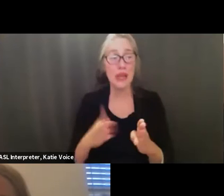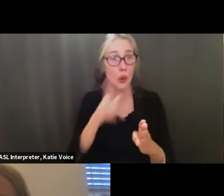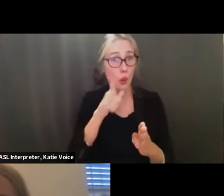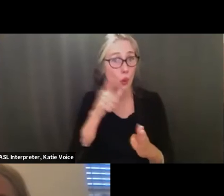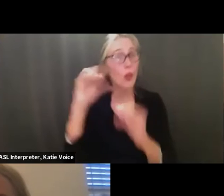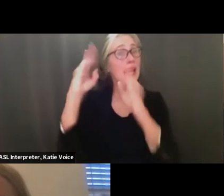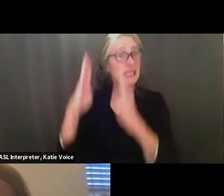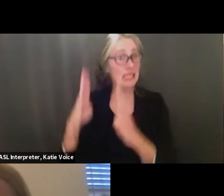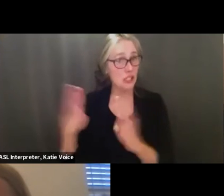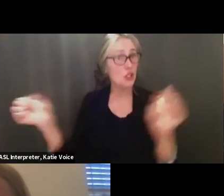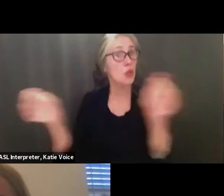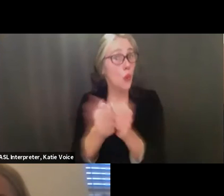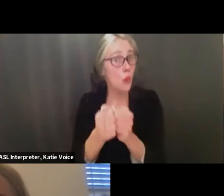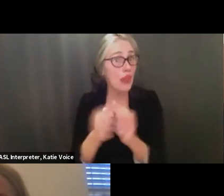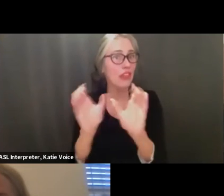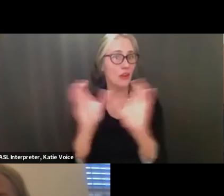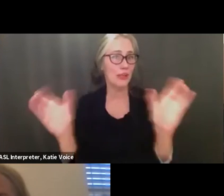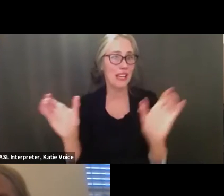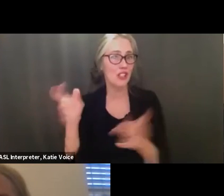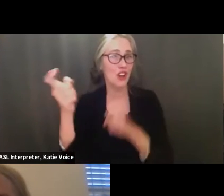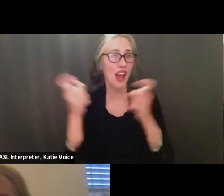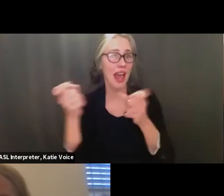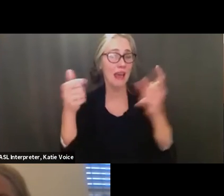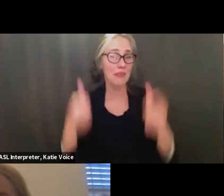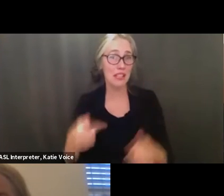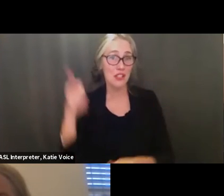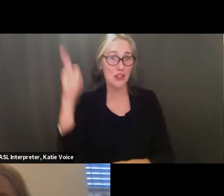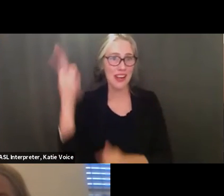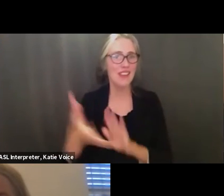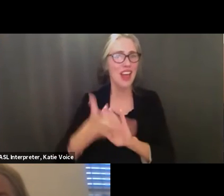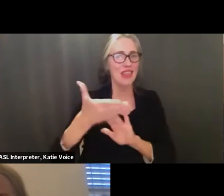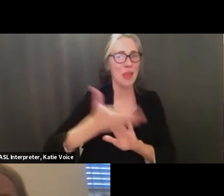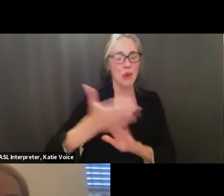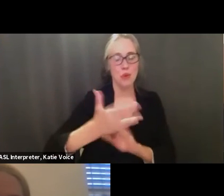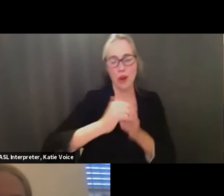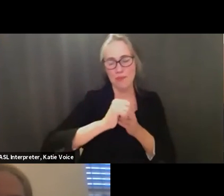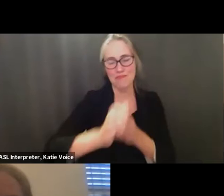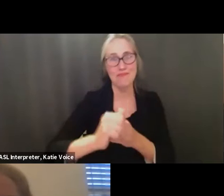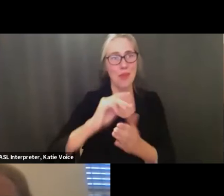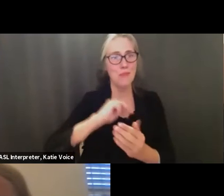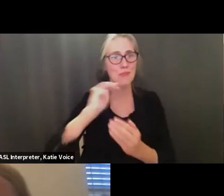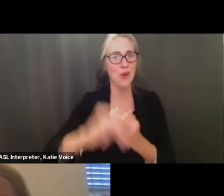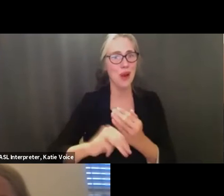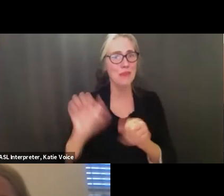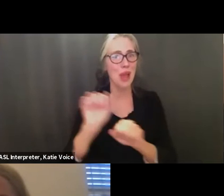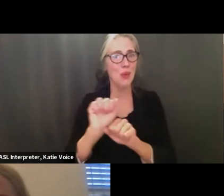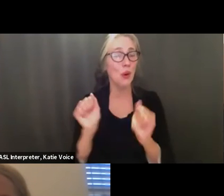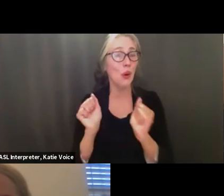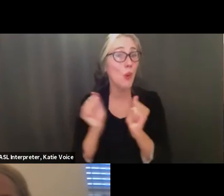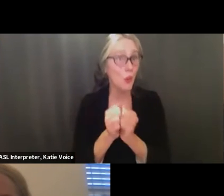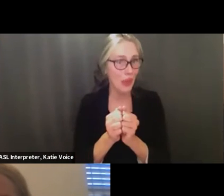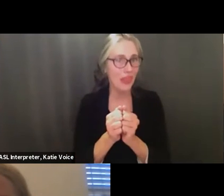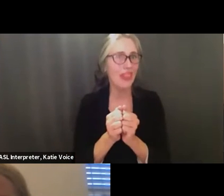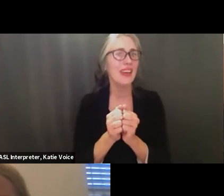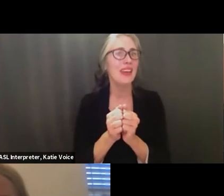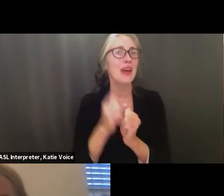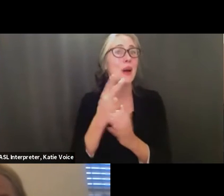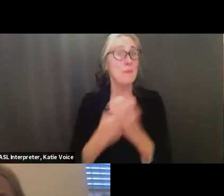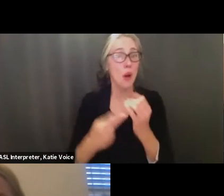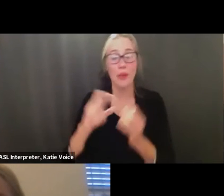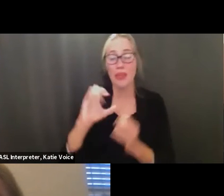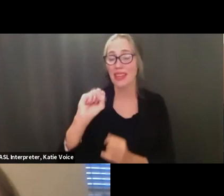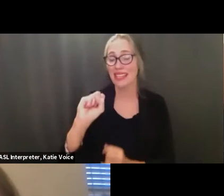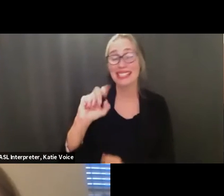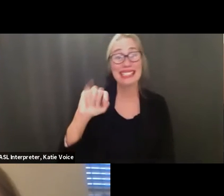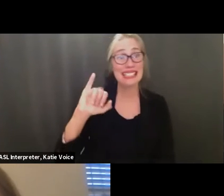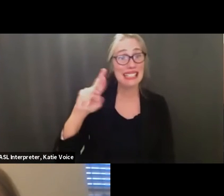las escuelas de verano. Estos son maestros que tienen sus credenciales de administradores y ellos van a estar dirigiendo los programas y van a